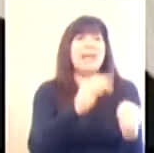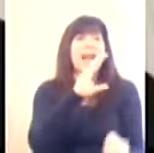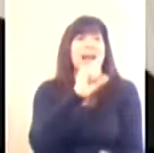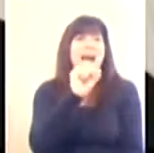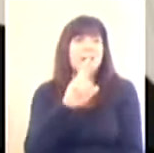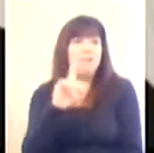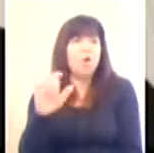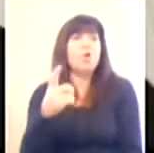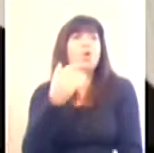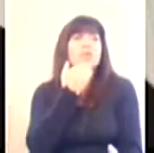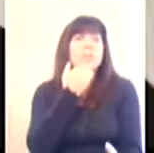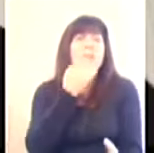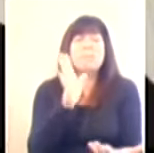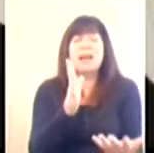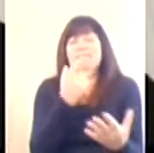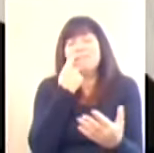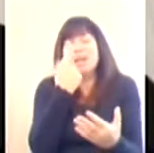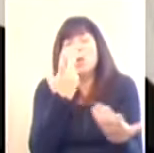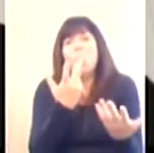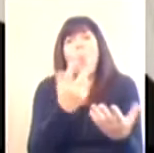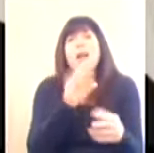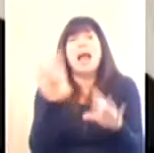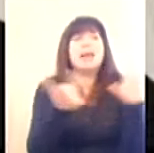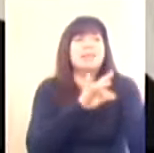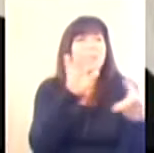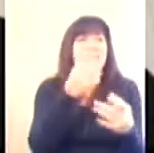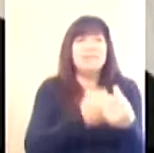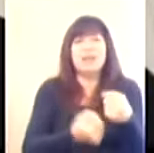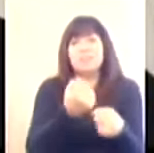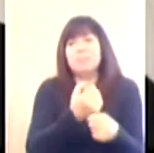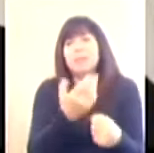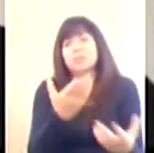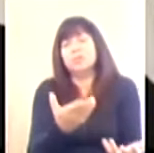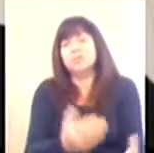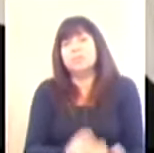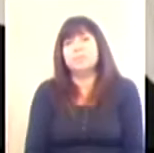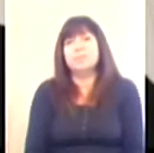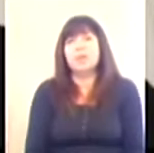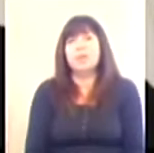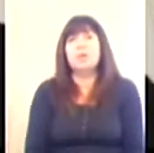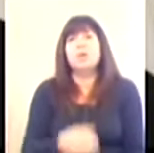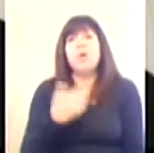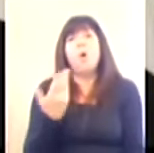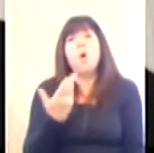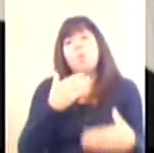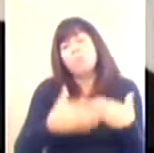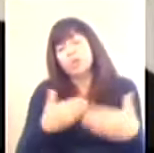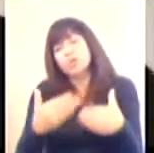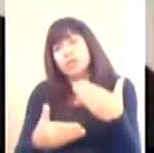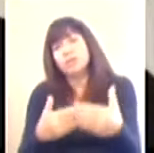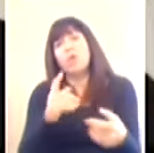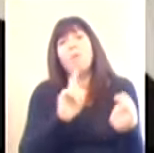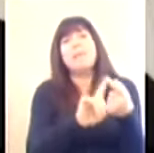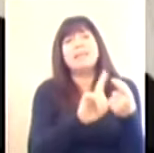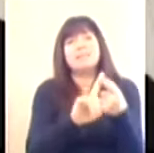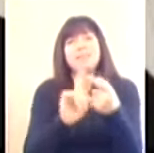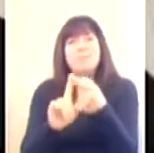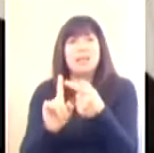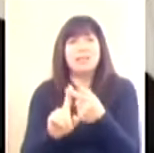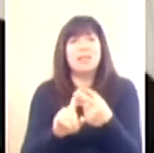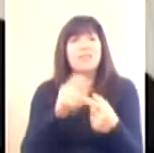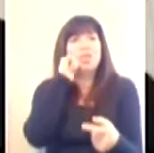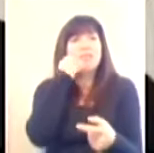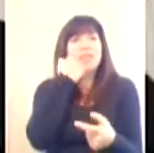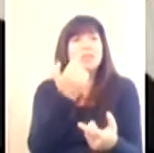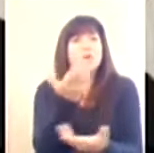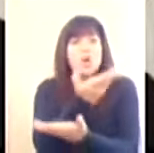los gobiernos regionales, poder diseñar juntos un proceso participativo que permita definir en conjunto qué es lo que se va a hacer en los lugares